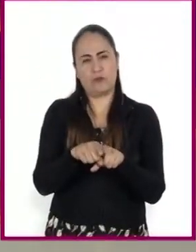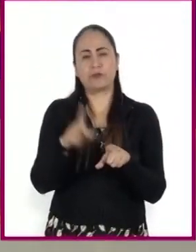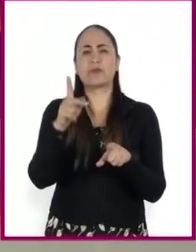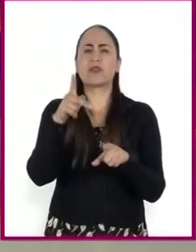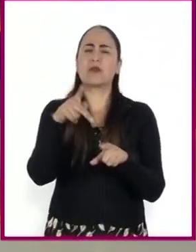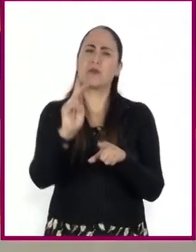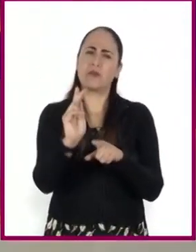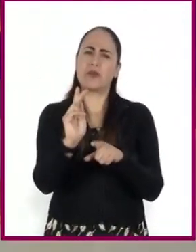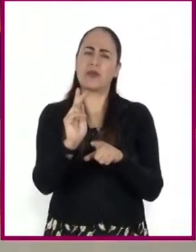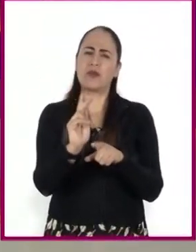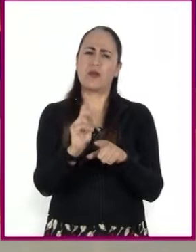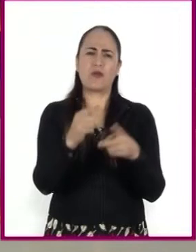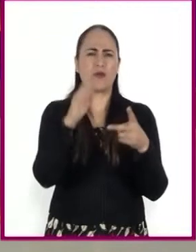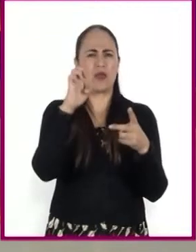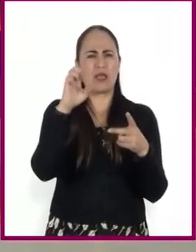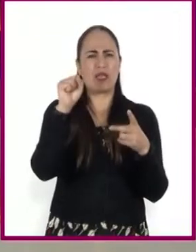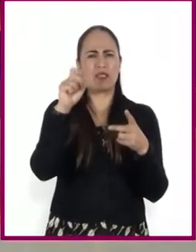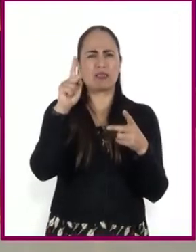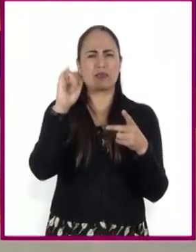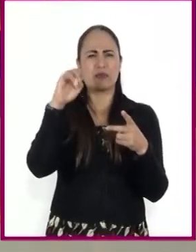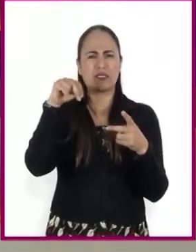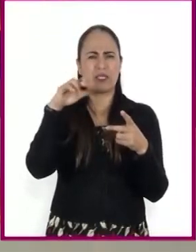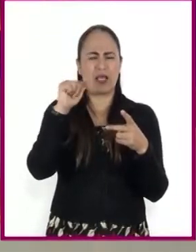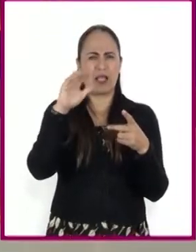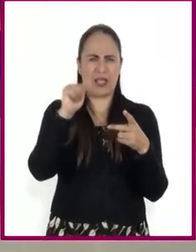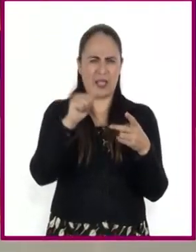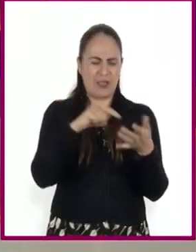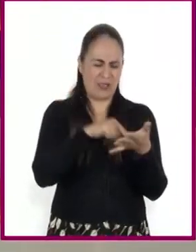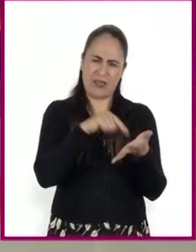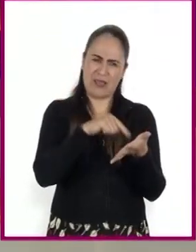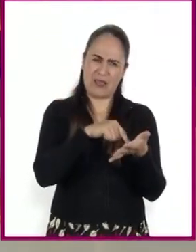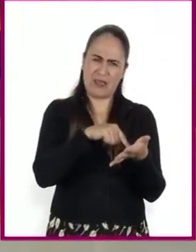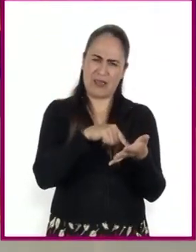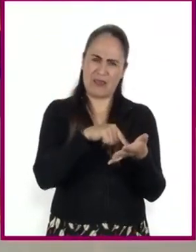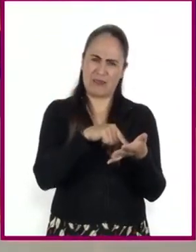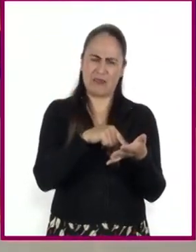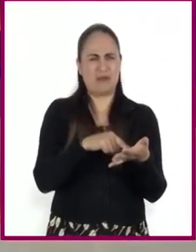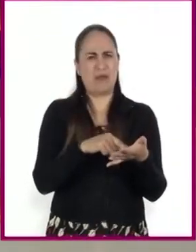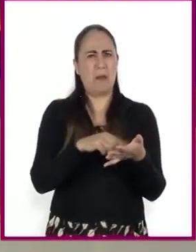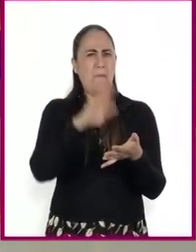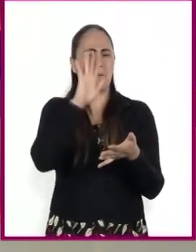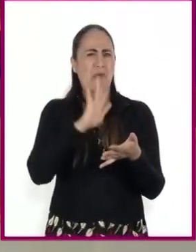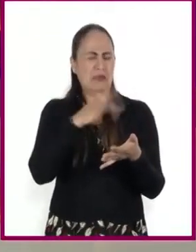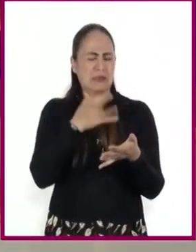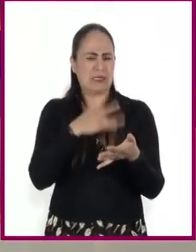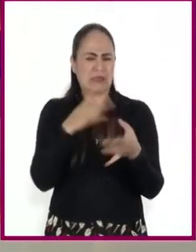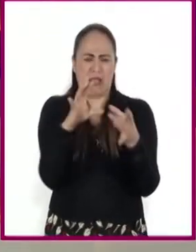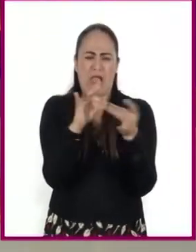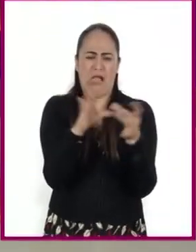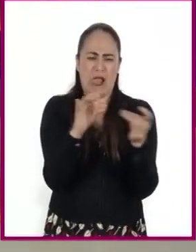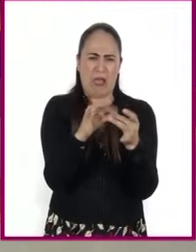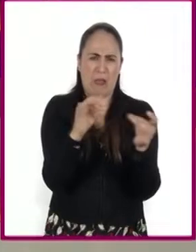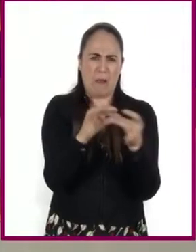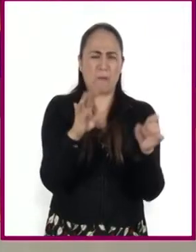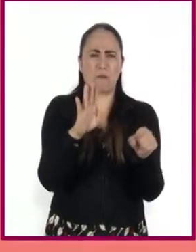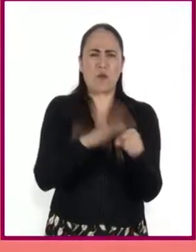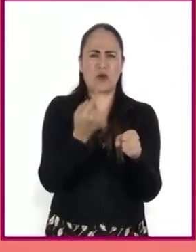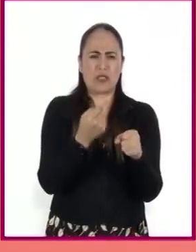la definición de espinaca que menciona el video me parece que es una descripción porque dice cómo es la